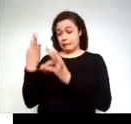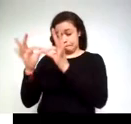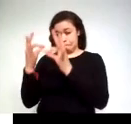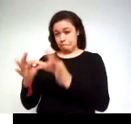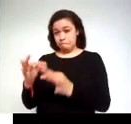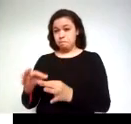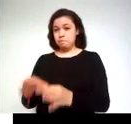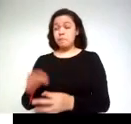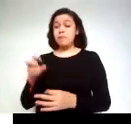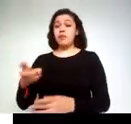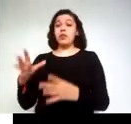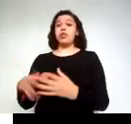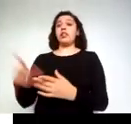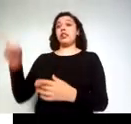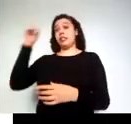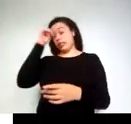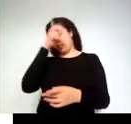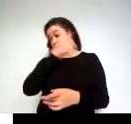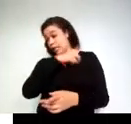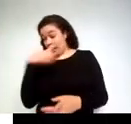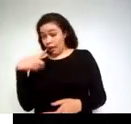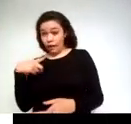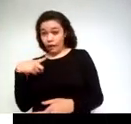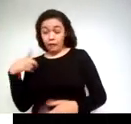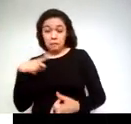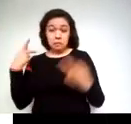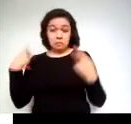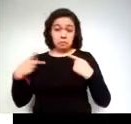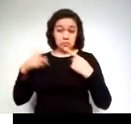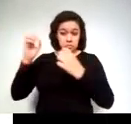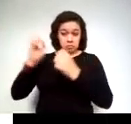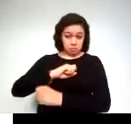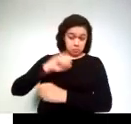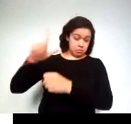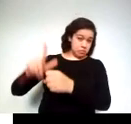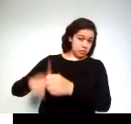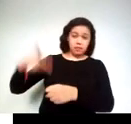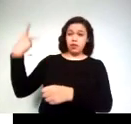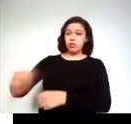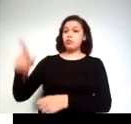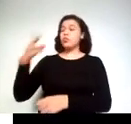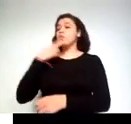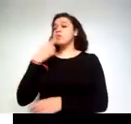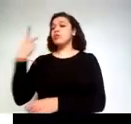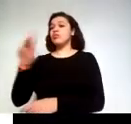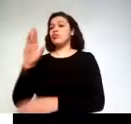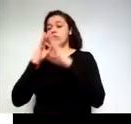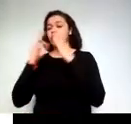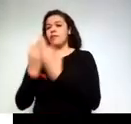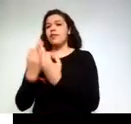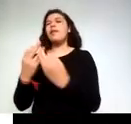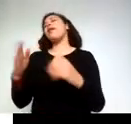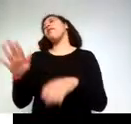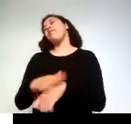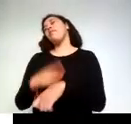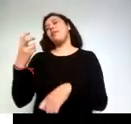son bastante complejas, tienes que traer a especialistas y cosas muy, muy complejas para tú utilizar tus propias herramientas, por lo cual, pues